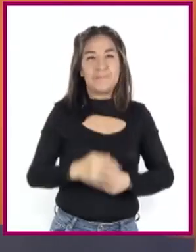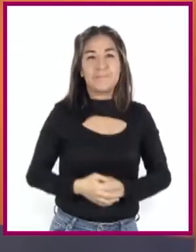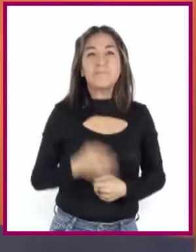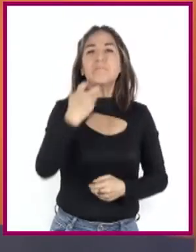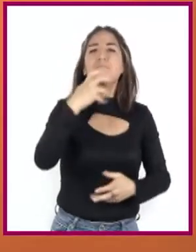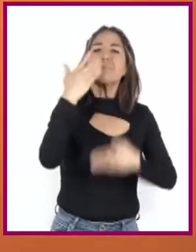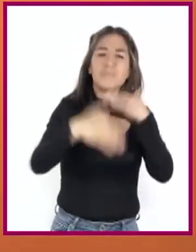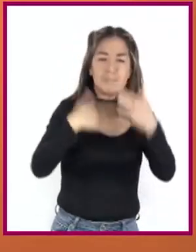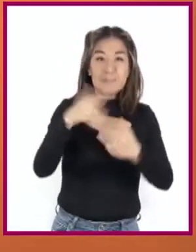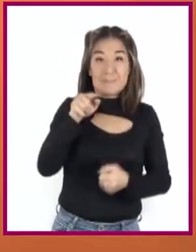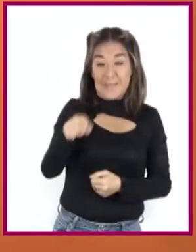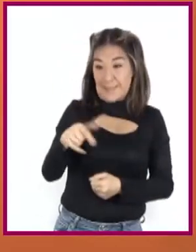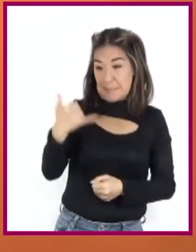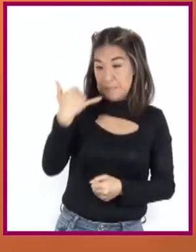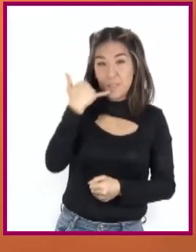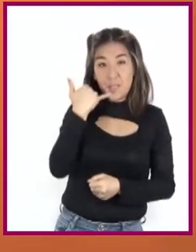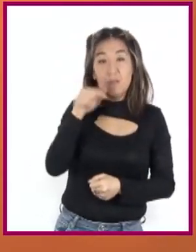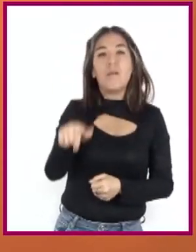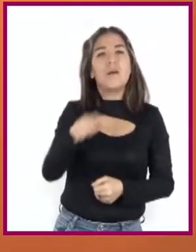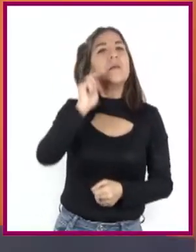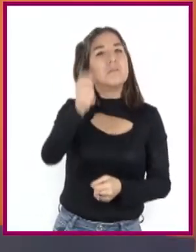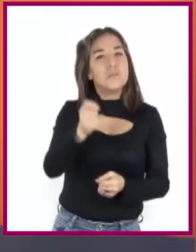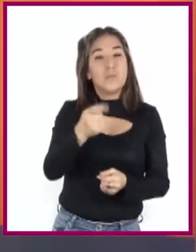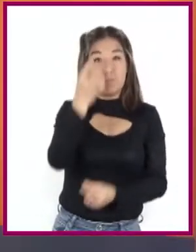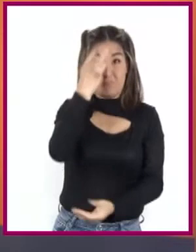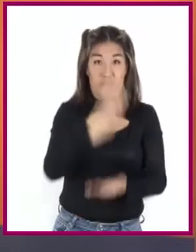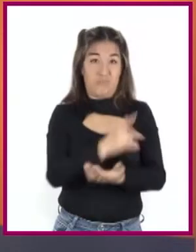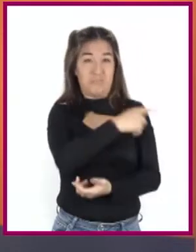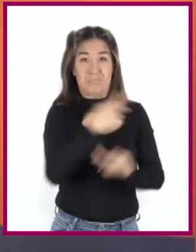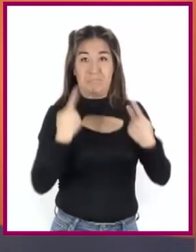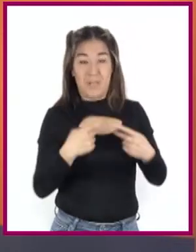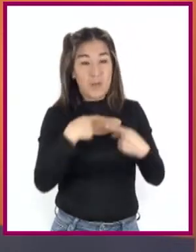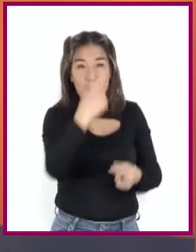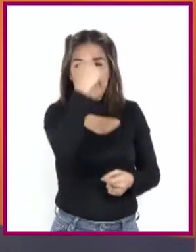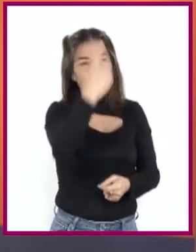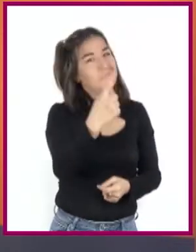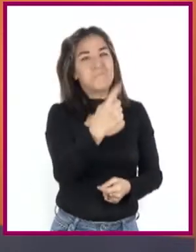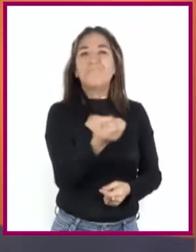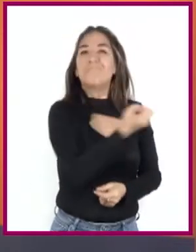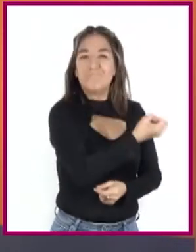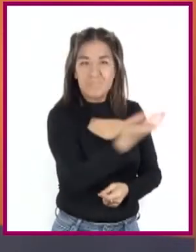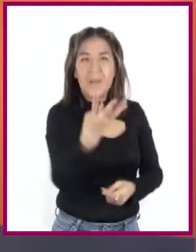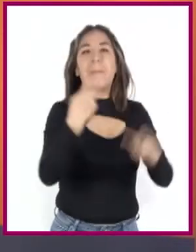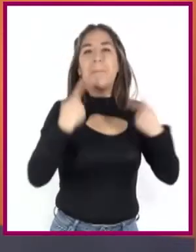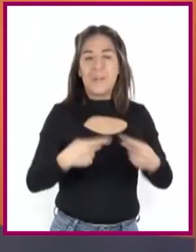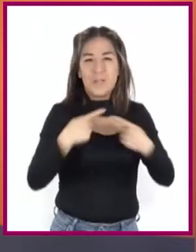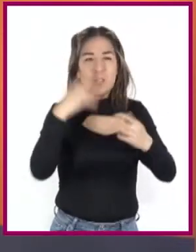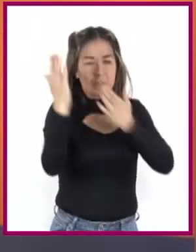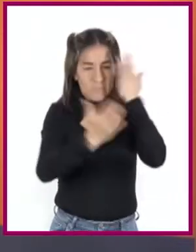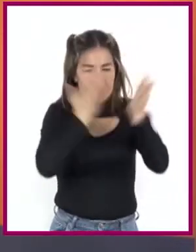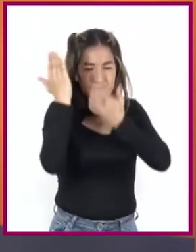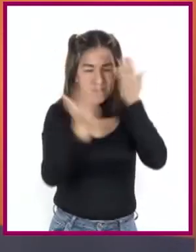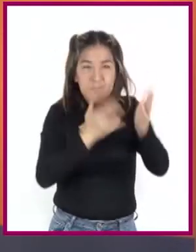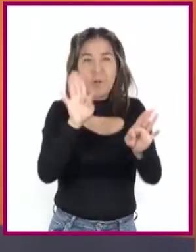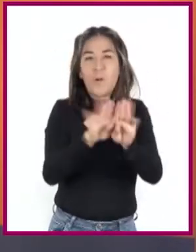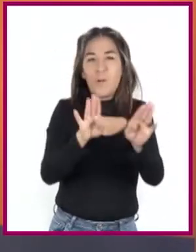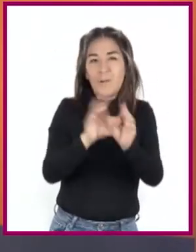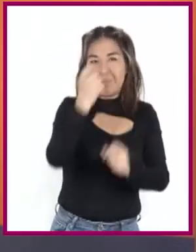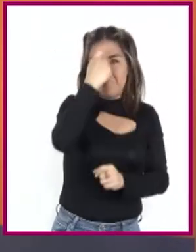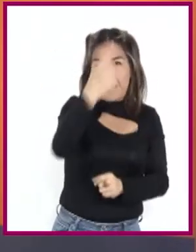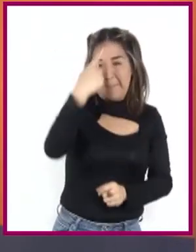desarrollo del teléfono no se debe a una sola persona, y fueron varios los inventores que desarrollaron